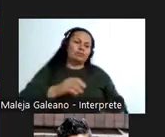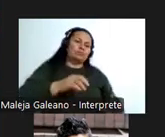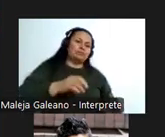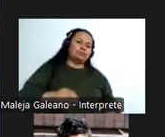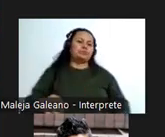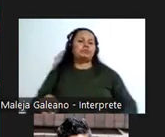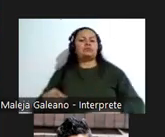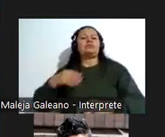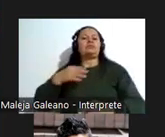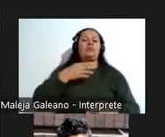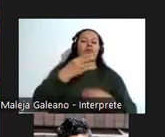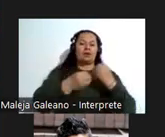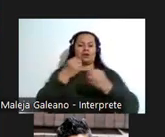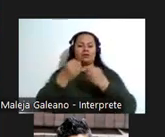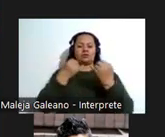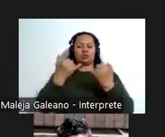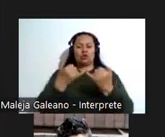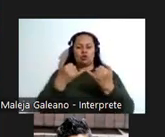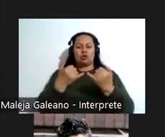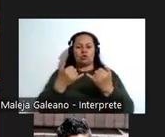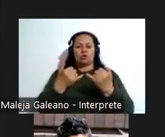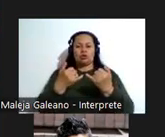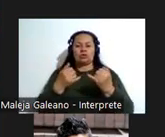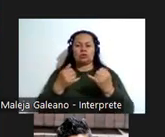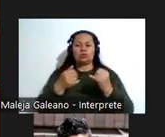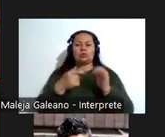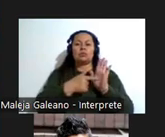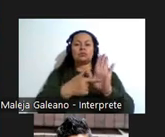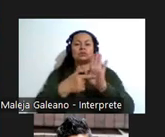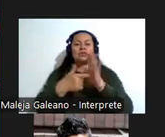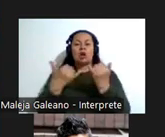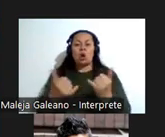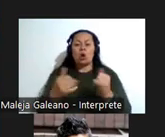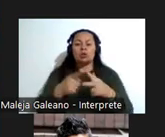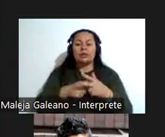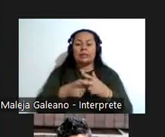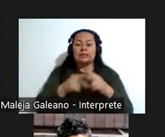Lo que les voy a mostrar hoy es un pequeño taller.